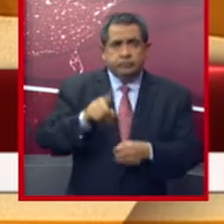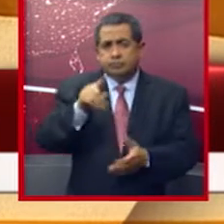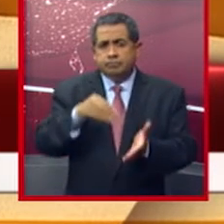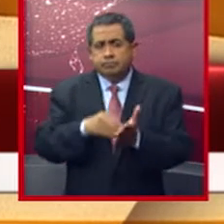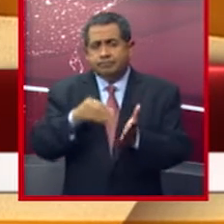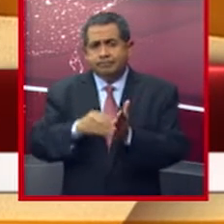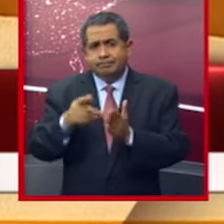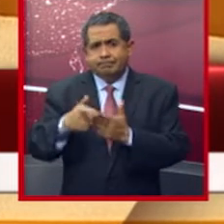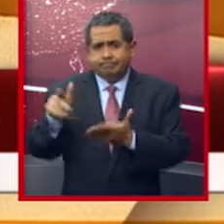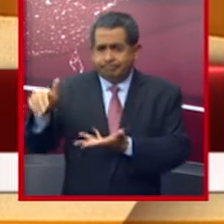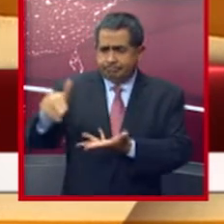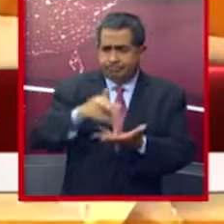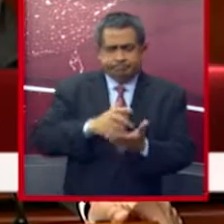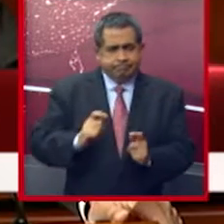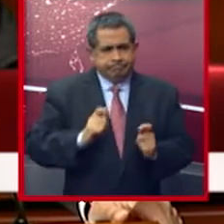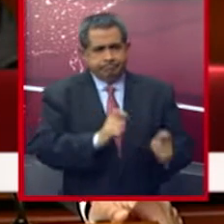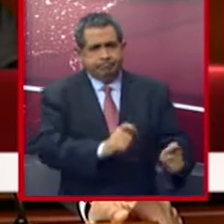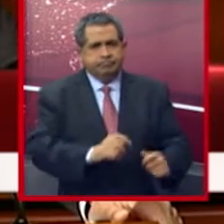pesos.